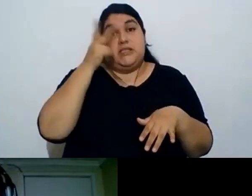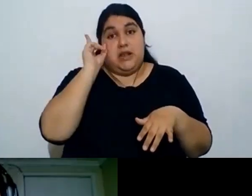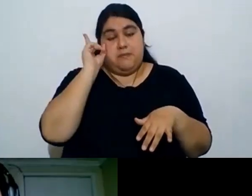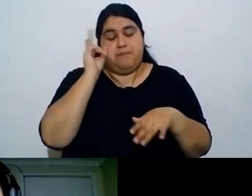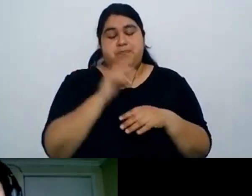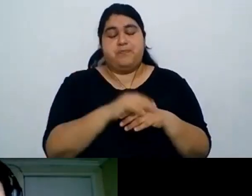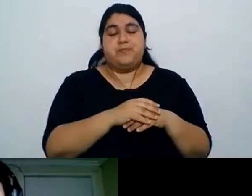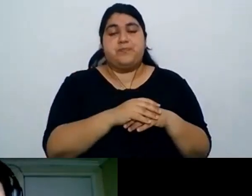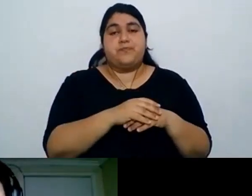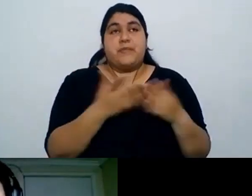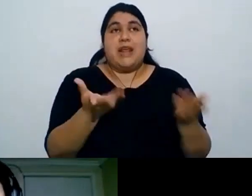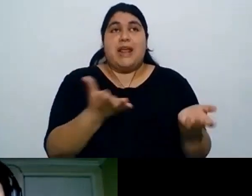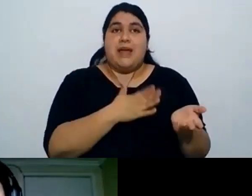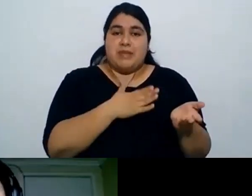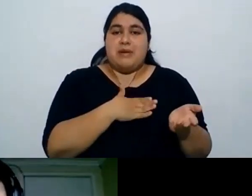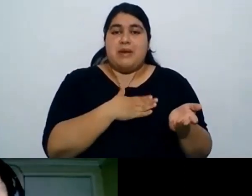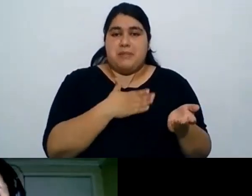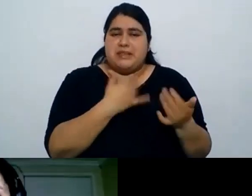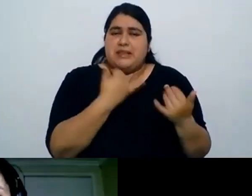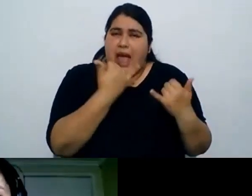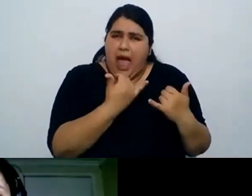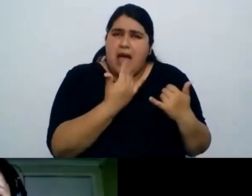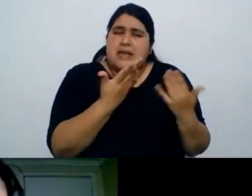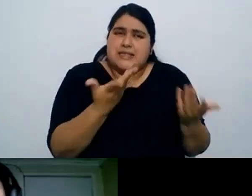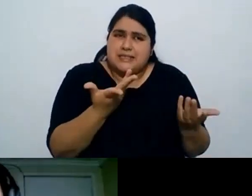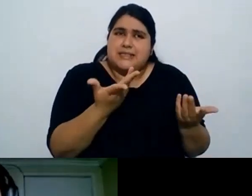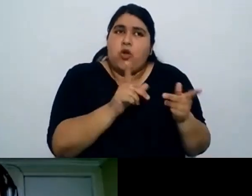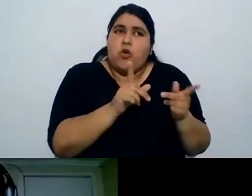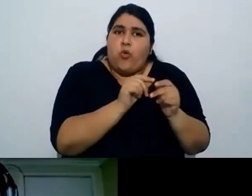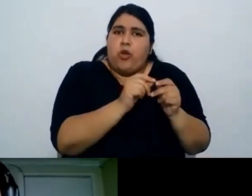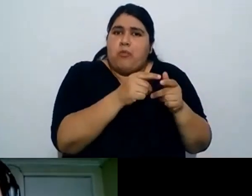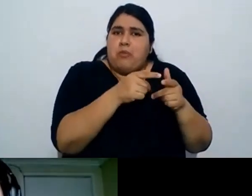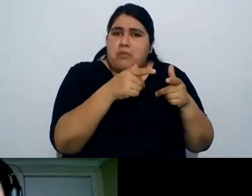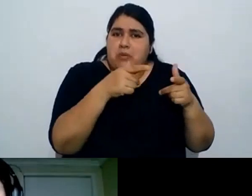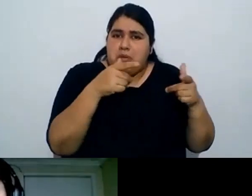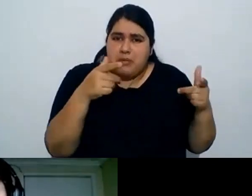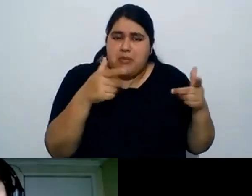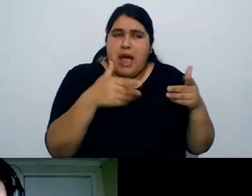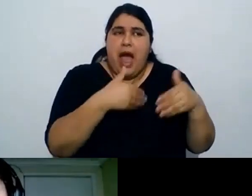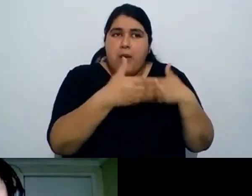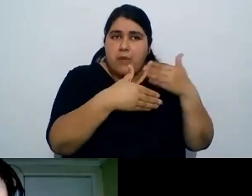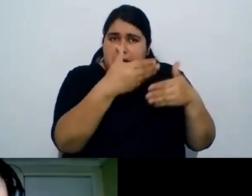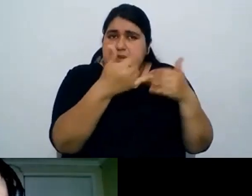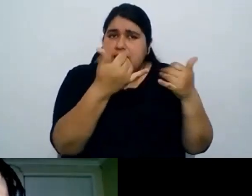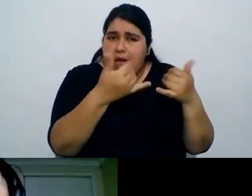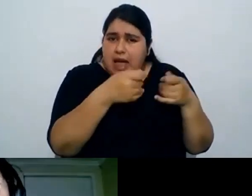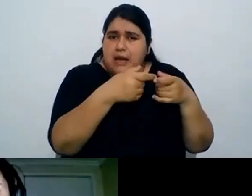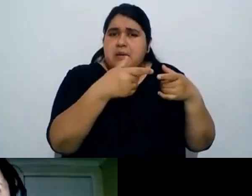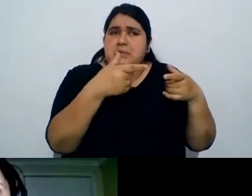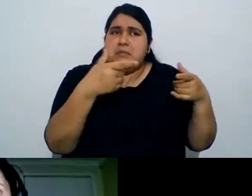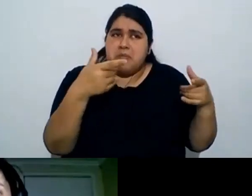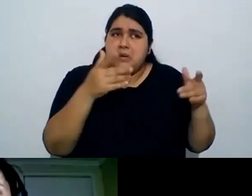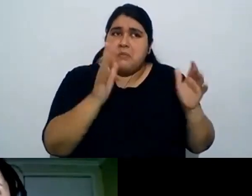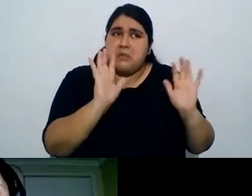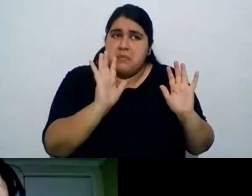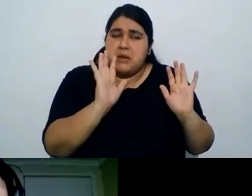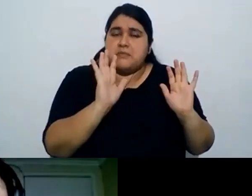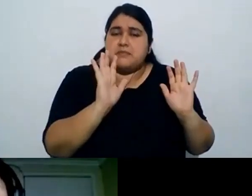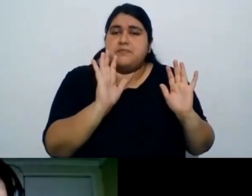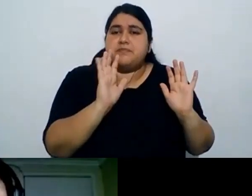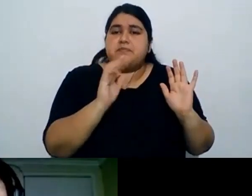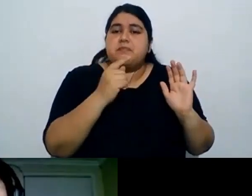Lamentablemente, si bien ha habido un avance numérico, el avance valórico, el avance de apreciación, como